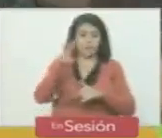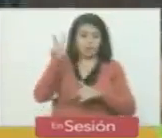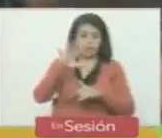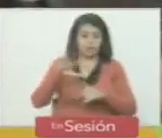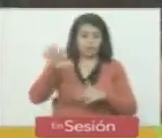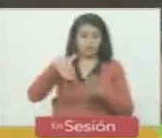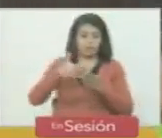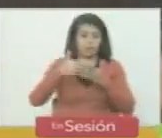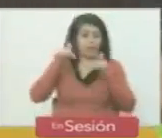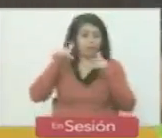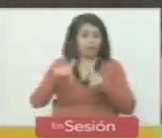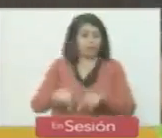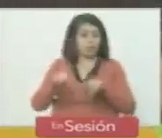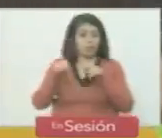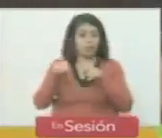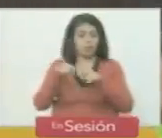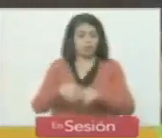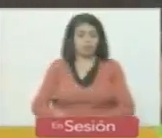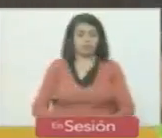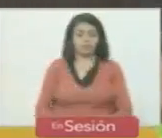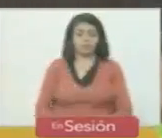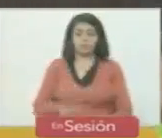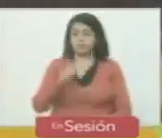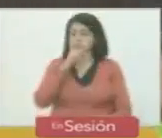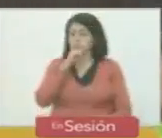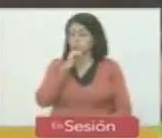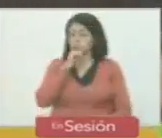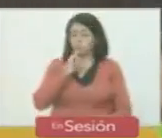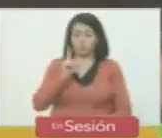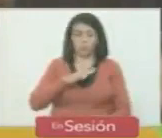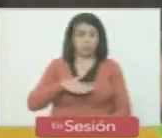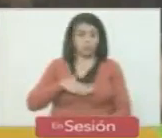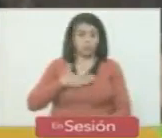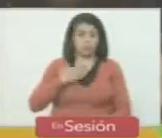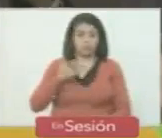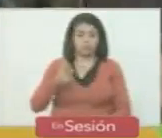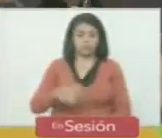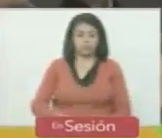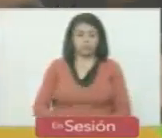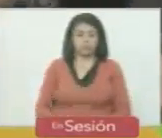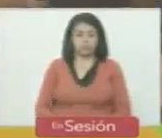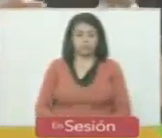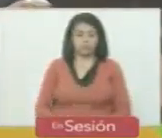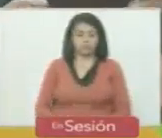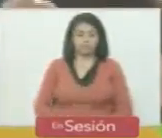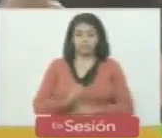Y hasta el tanto no hemos podido,